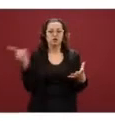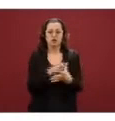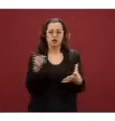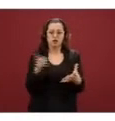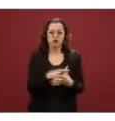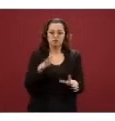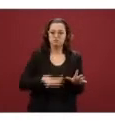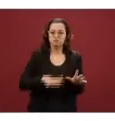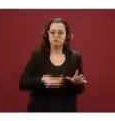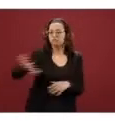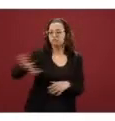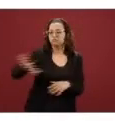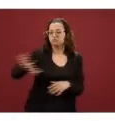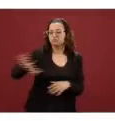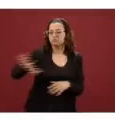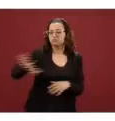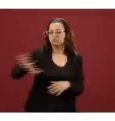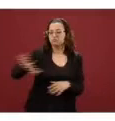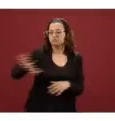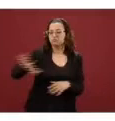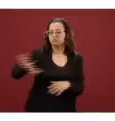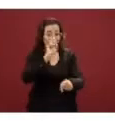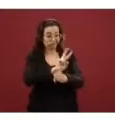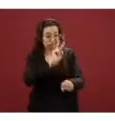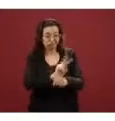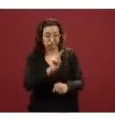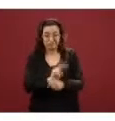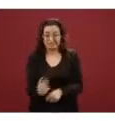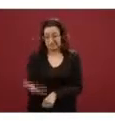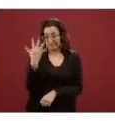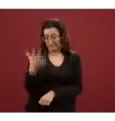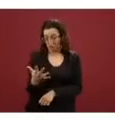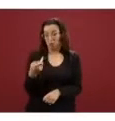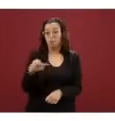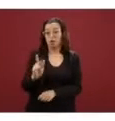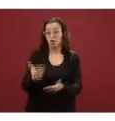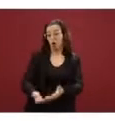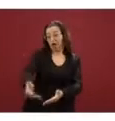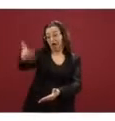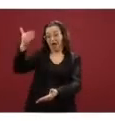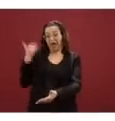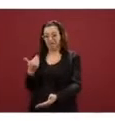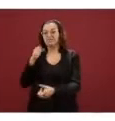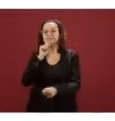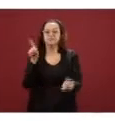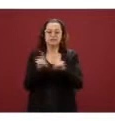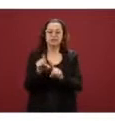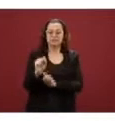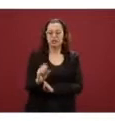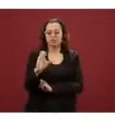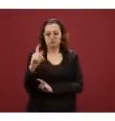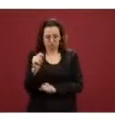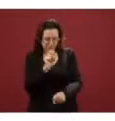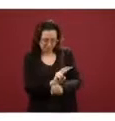vertiente social del proyecto también. Anterior a estas auditorías, hemos recibido supervisiones técnicas de la Secretaría de